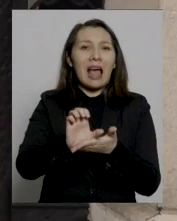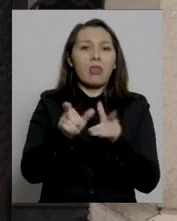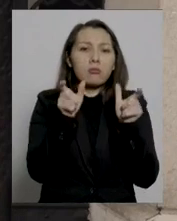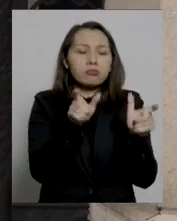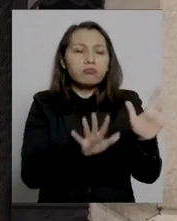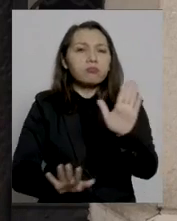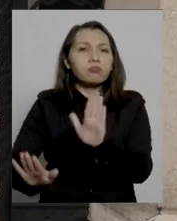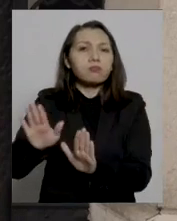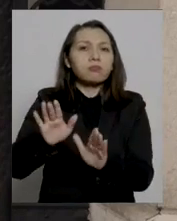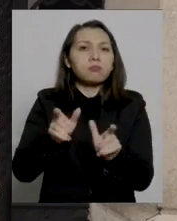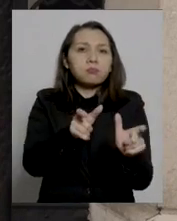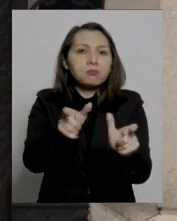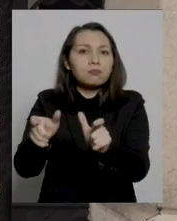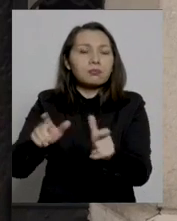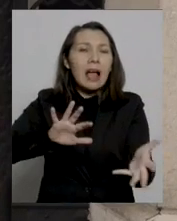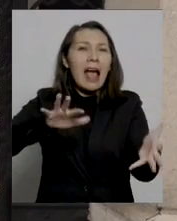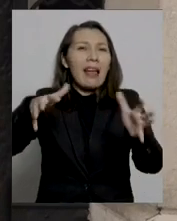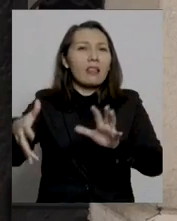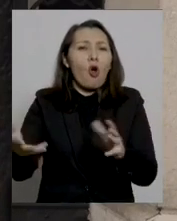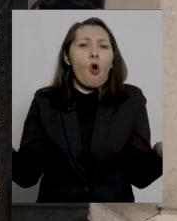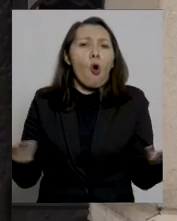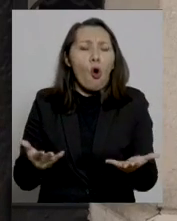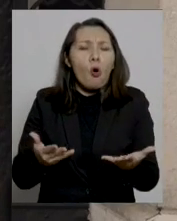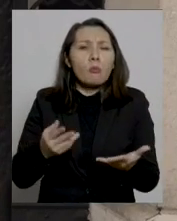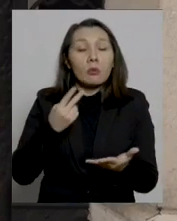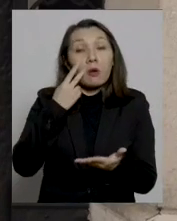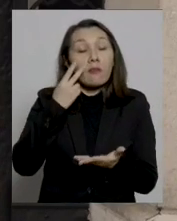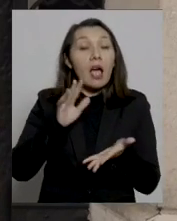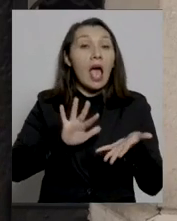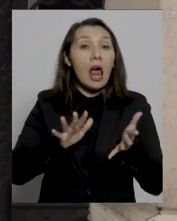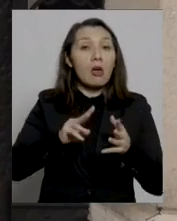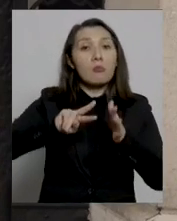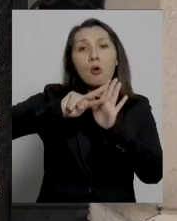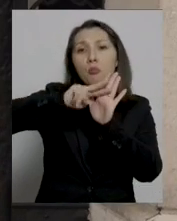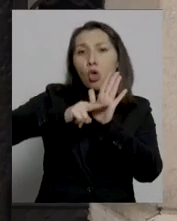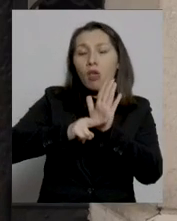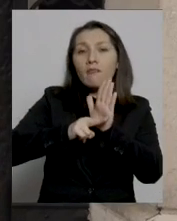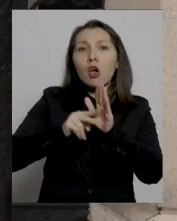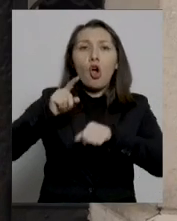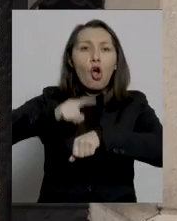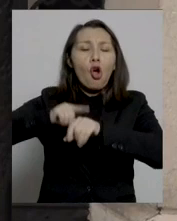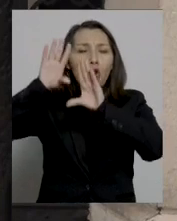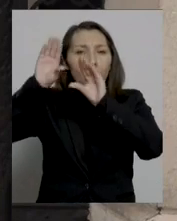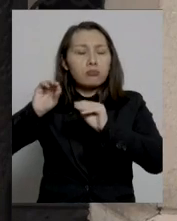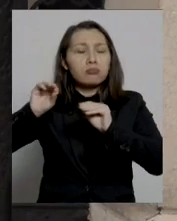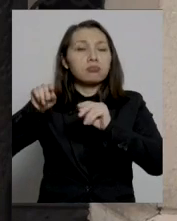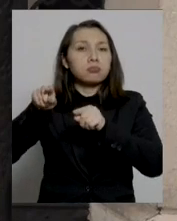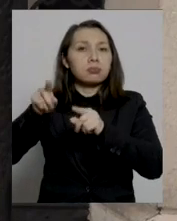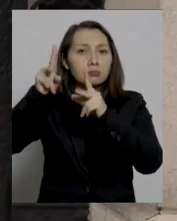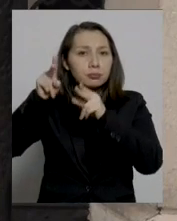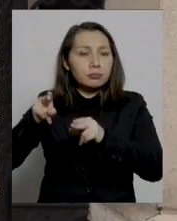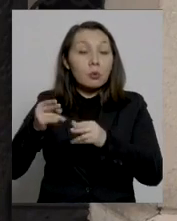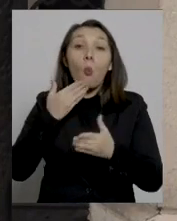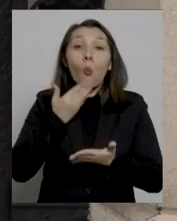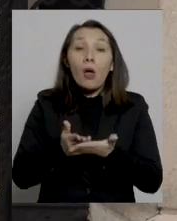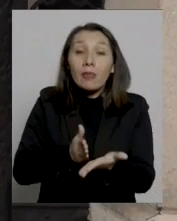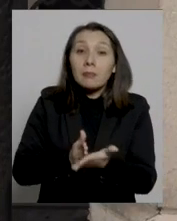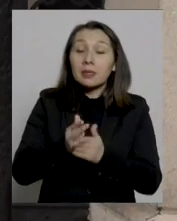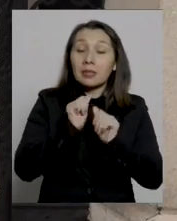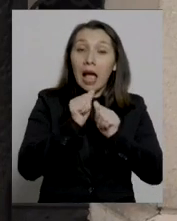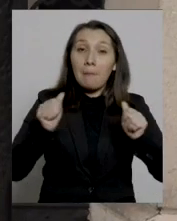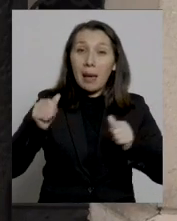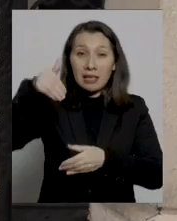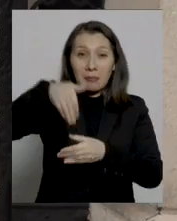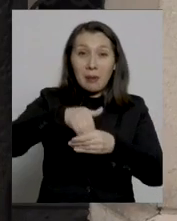excepción constitucional de catástrofe? ¿Está contemplado quizás modificar los horarios del toque de queda ya cuando se inicie la campaña del